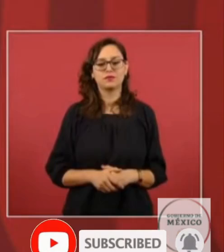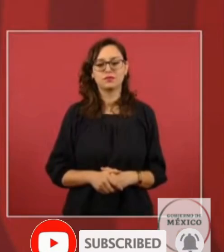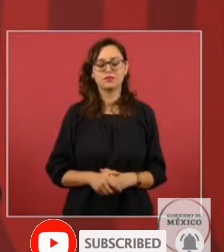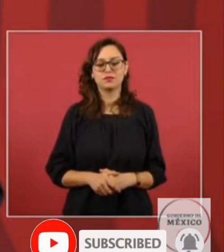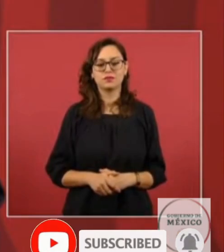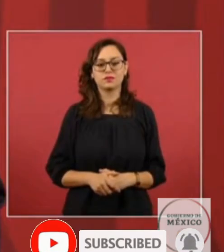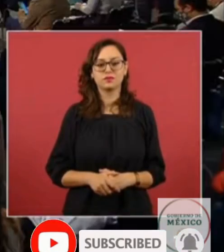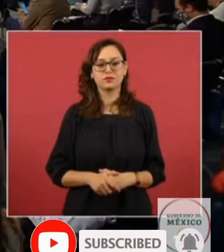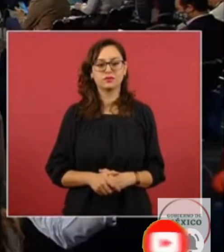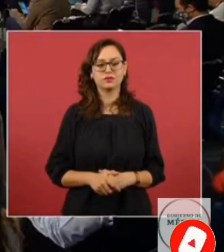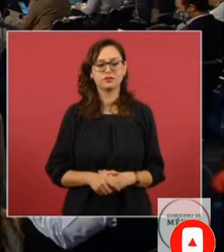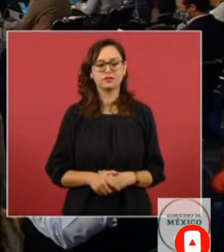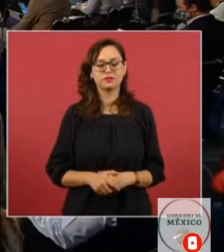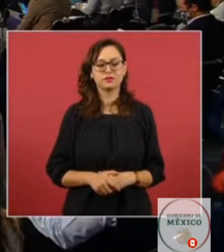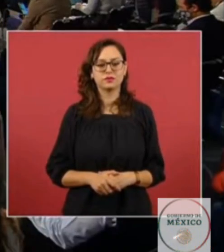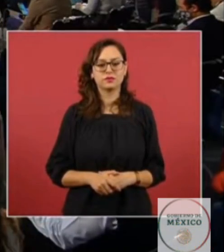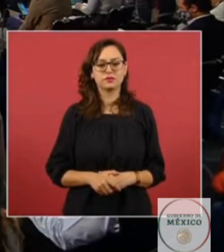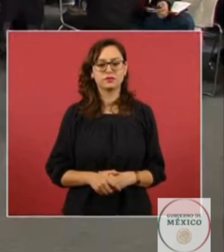¿Cómo?